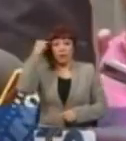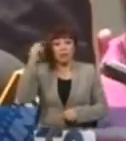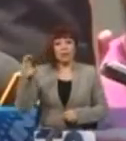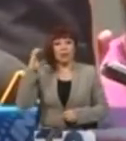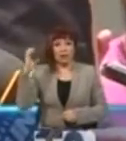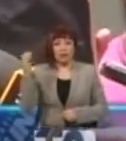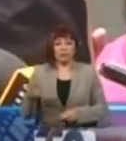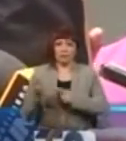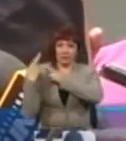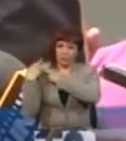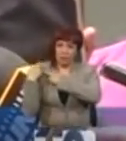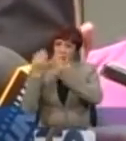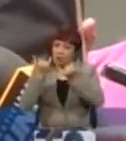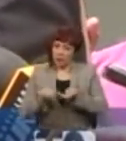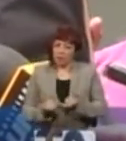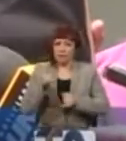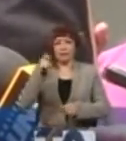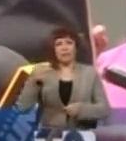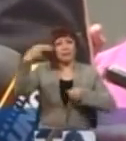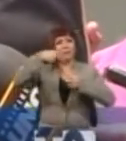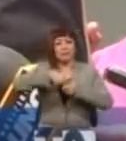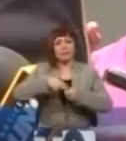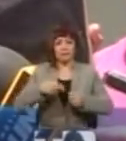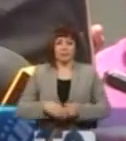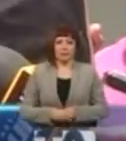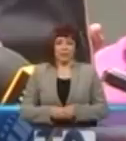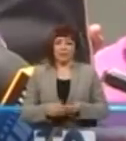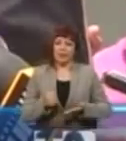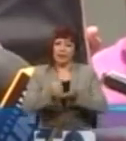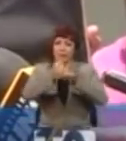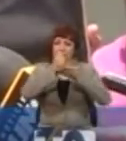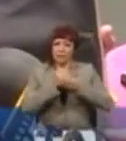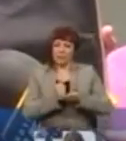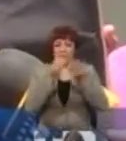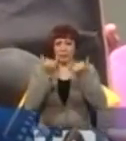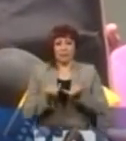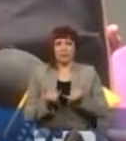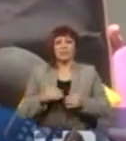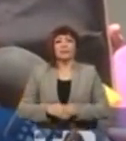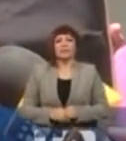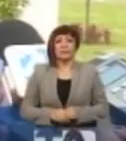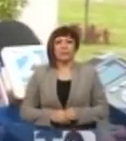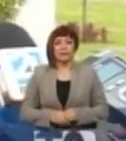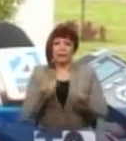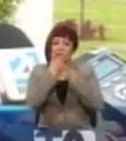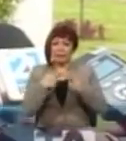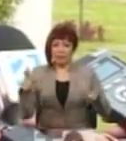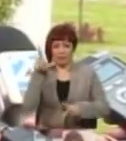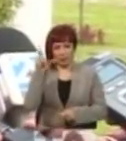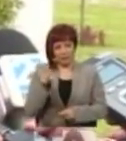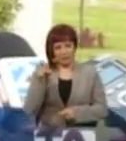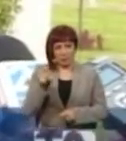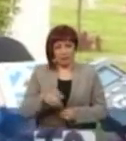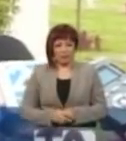colombiano, y es hora que se involucren directamente y ayuden en la liberación. Sus vidas están en